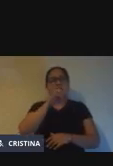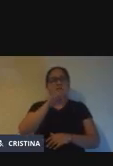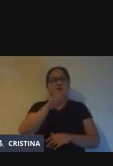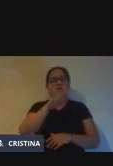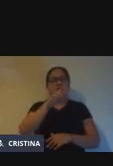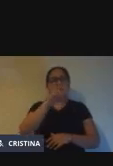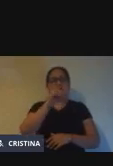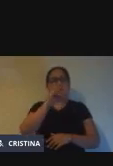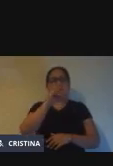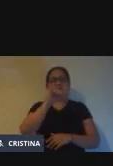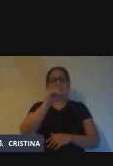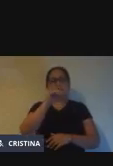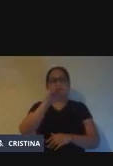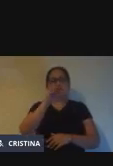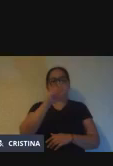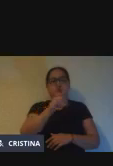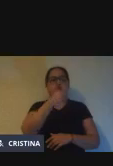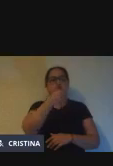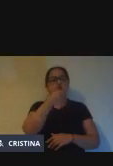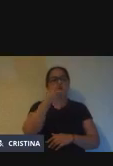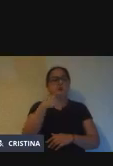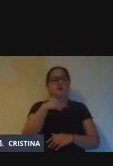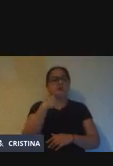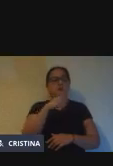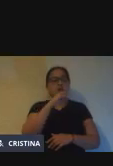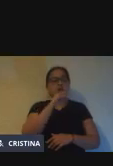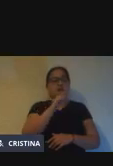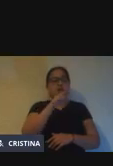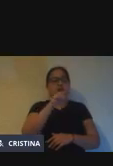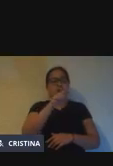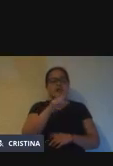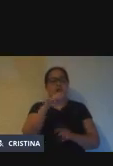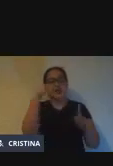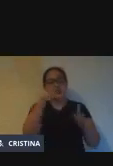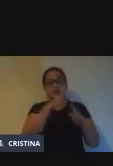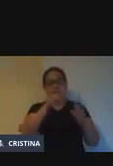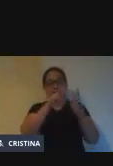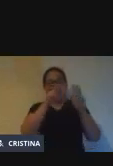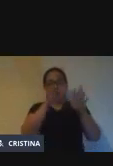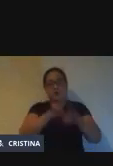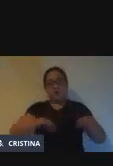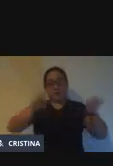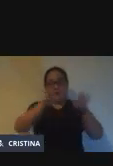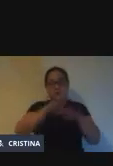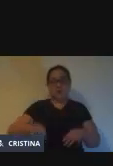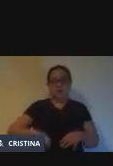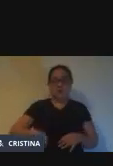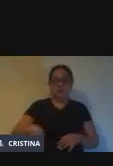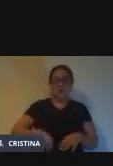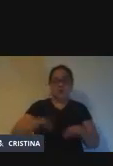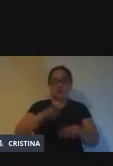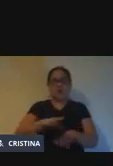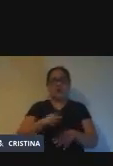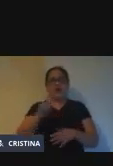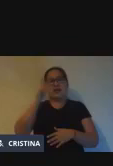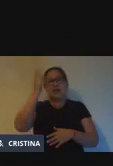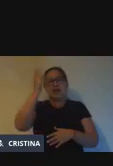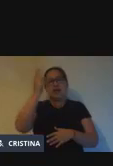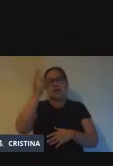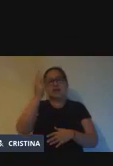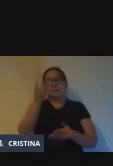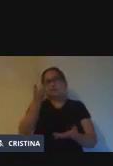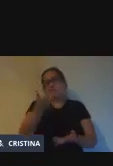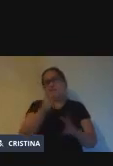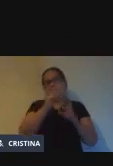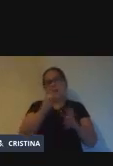Deiserot, él hablaba de un tema interesantísimo sobre técnicas biomédicas, y él hablaba sobre nuestro